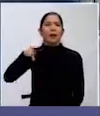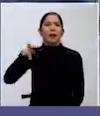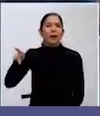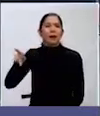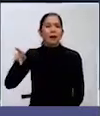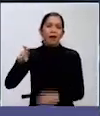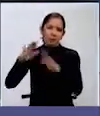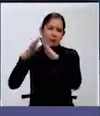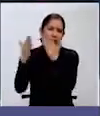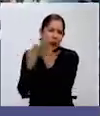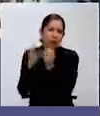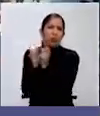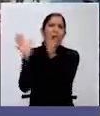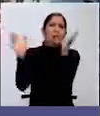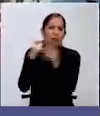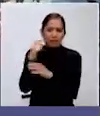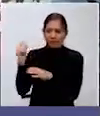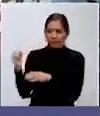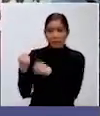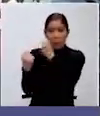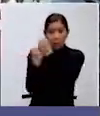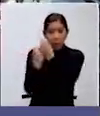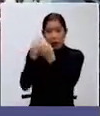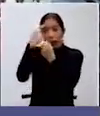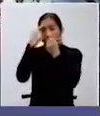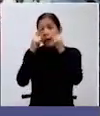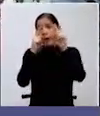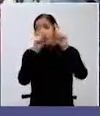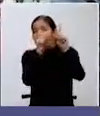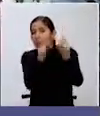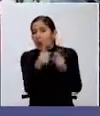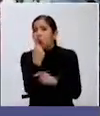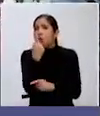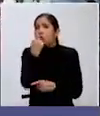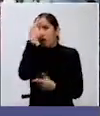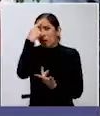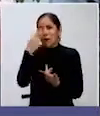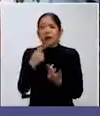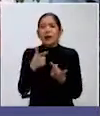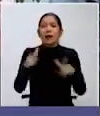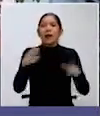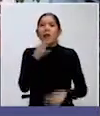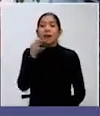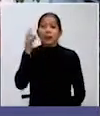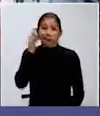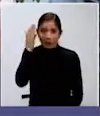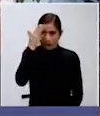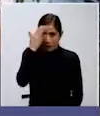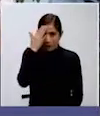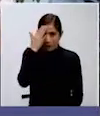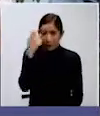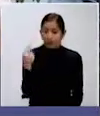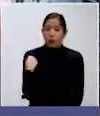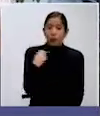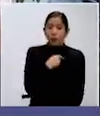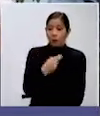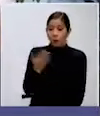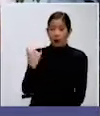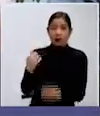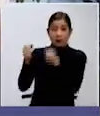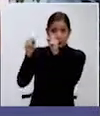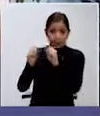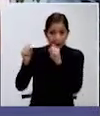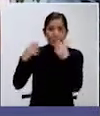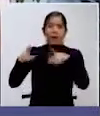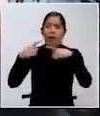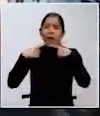en idioma originario. Y ya les hemos comunicado el día viernes y sábado. Ellos ya saben que tienen que estar aquí en la ciudad de La Paz a tomar